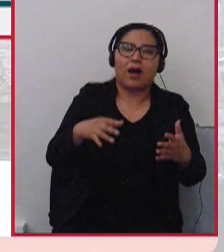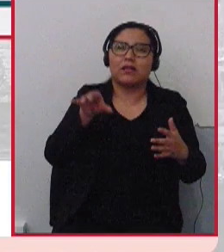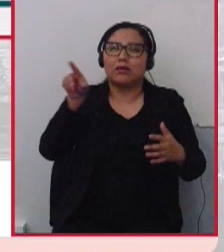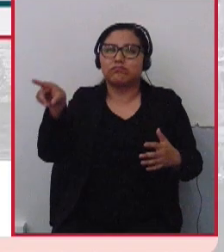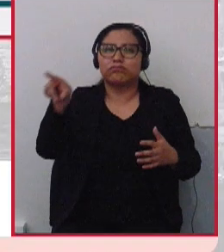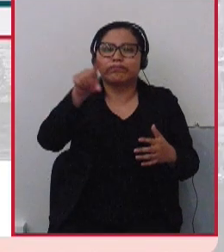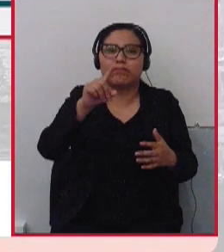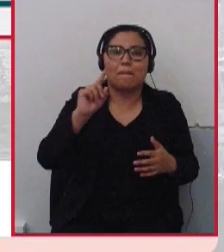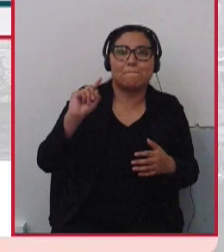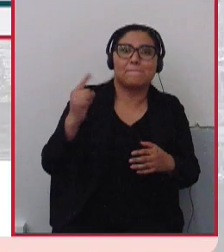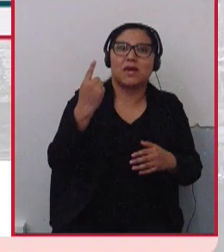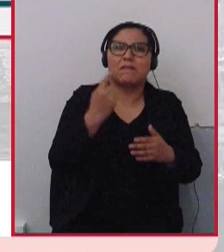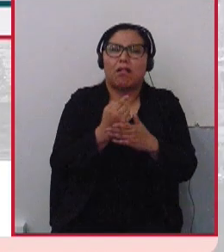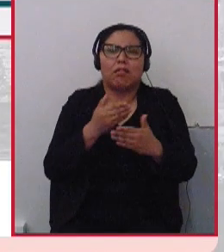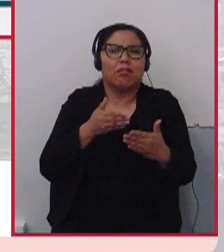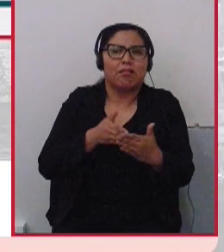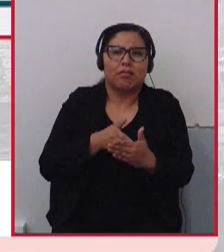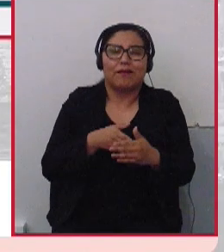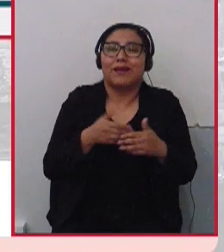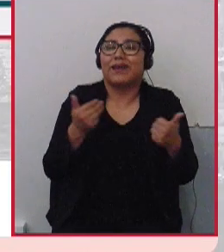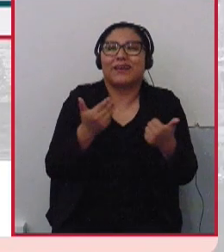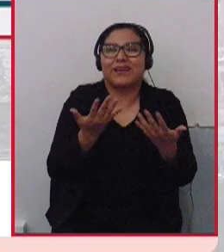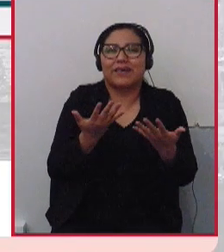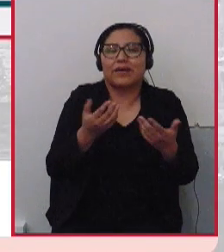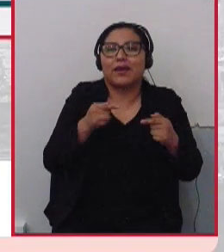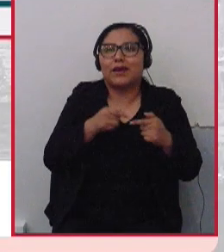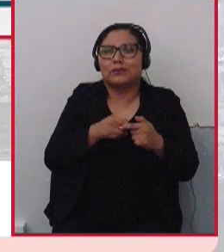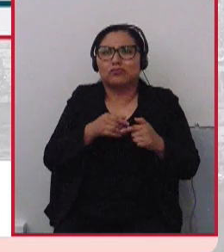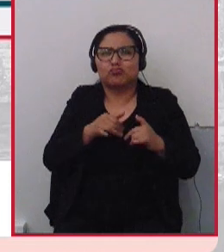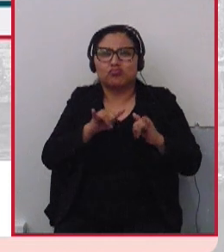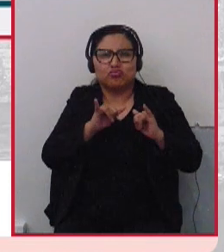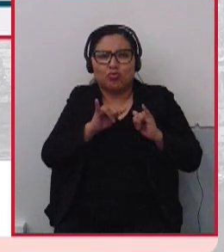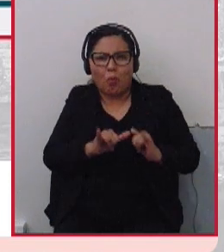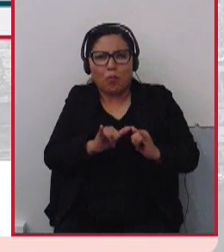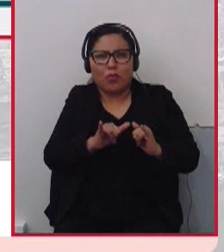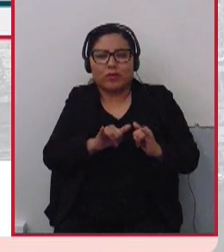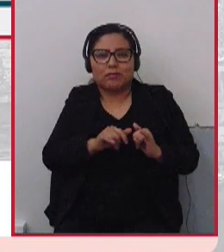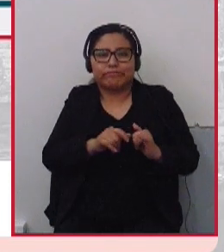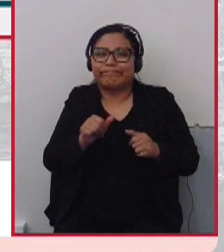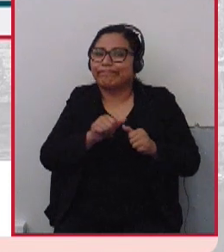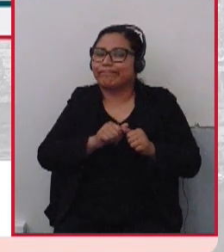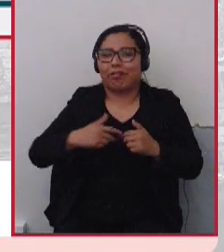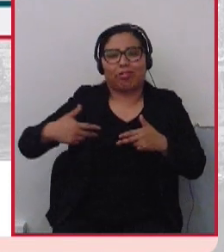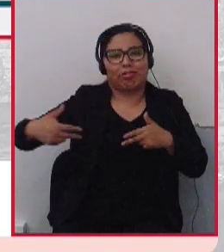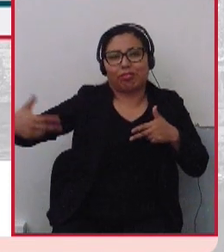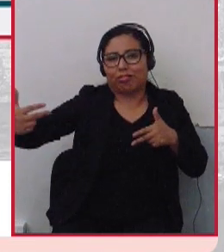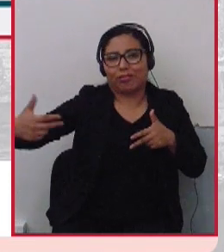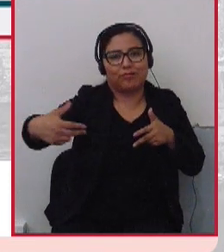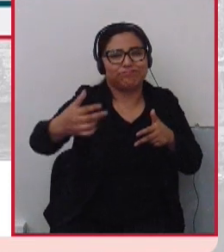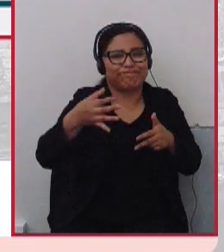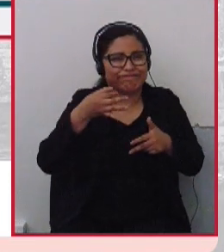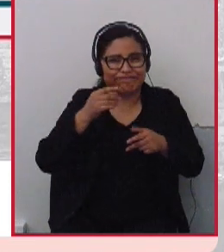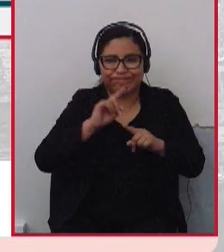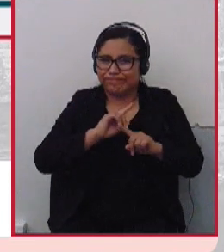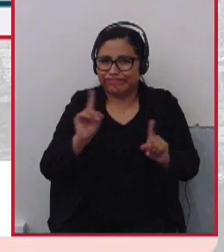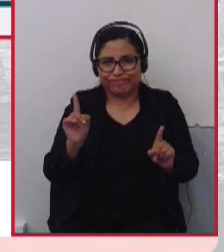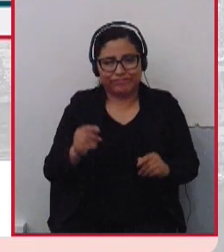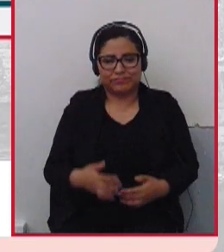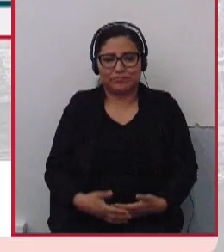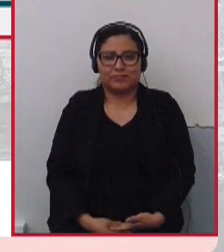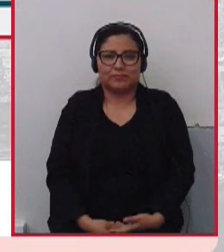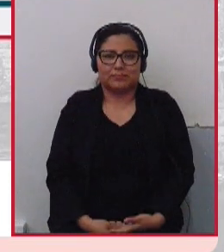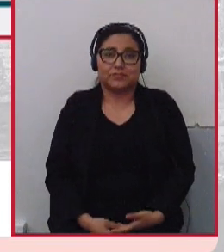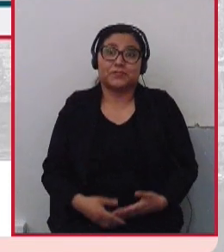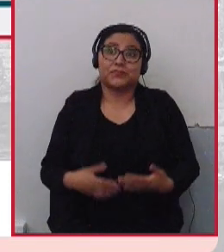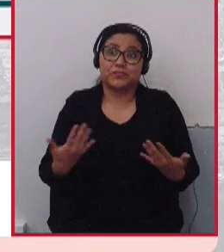Y el primer limitante fue que el soporte va a ser remoto. Y no,